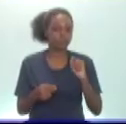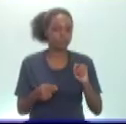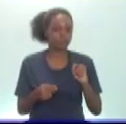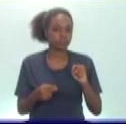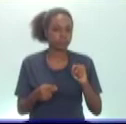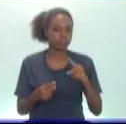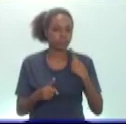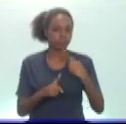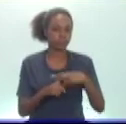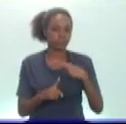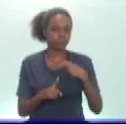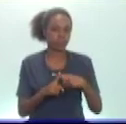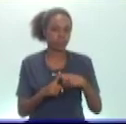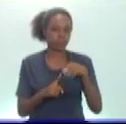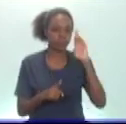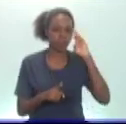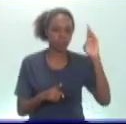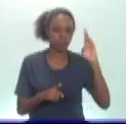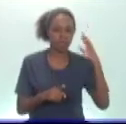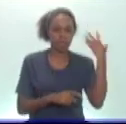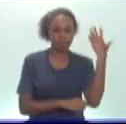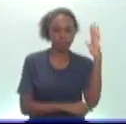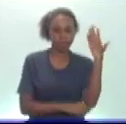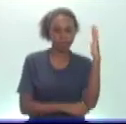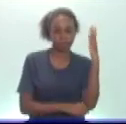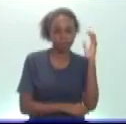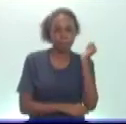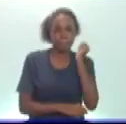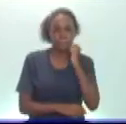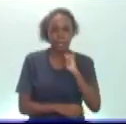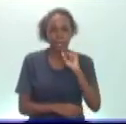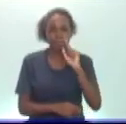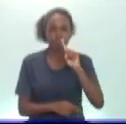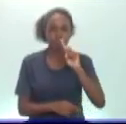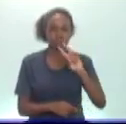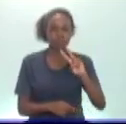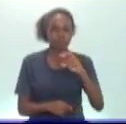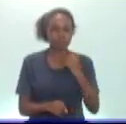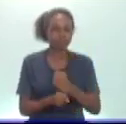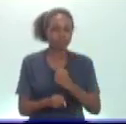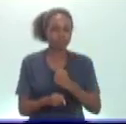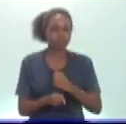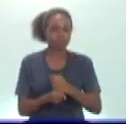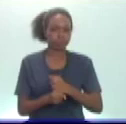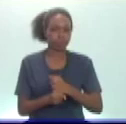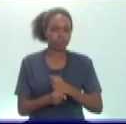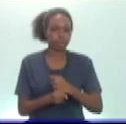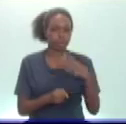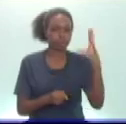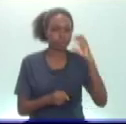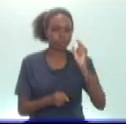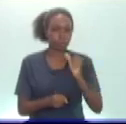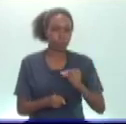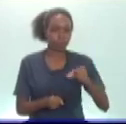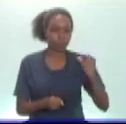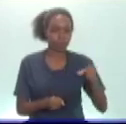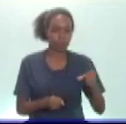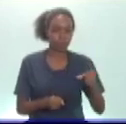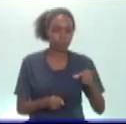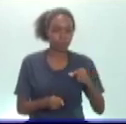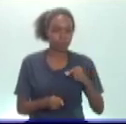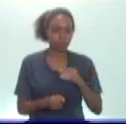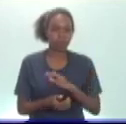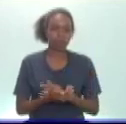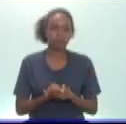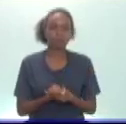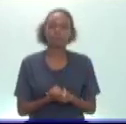345, recuerden que eran los turistas, más los 12 tripulantes. En los dos casos estamos hablando de personas. Adicionamos 5 más 2 es